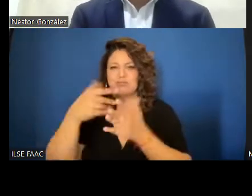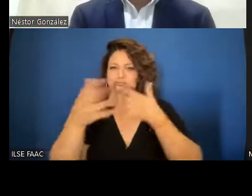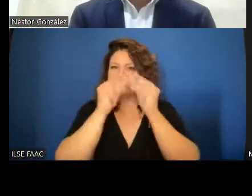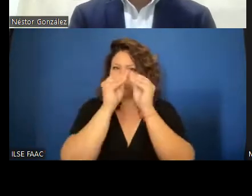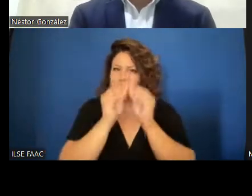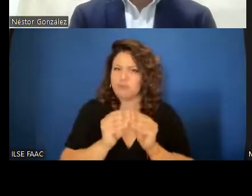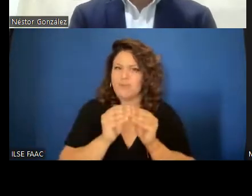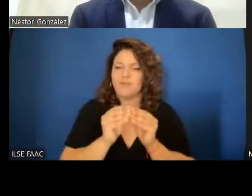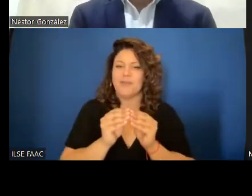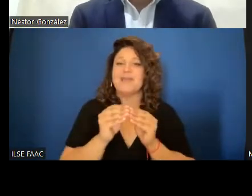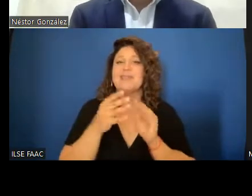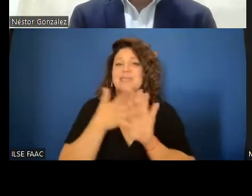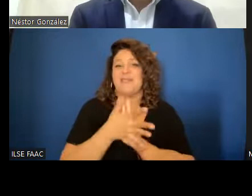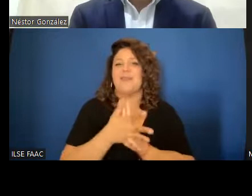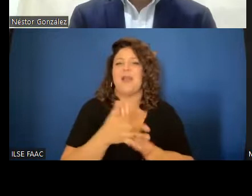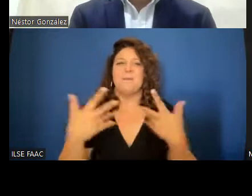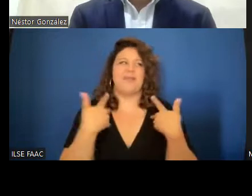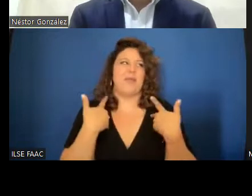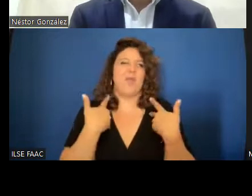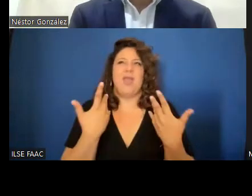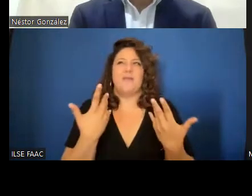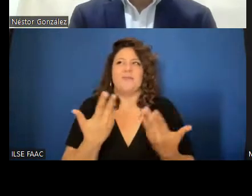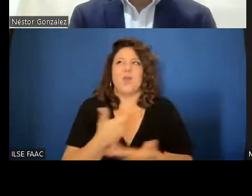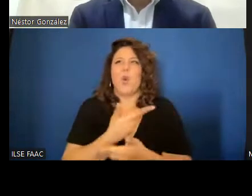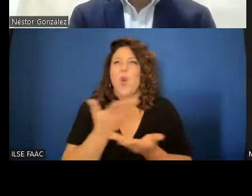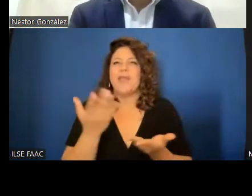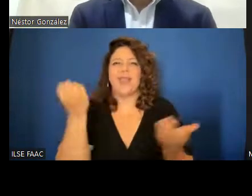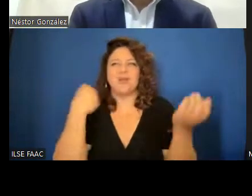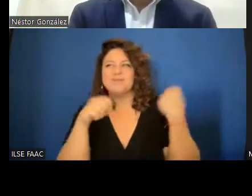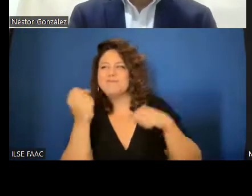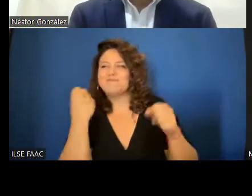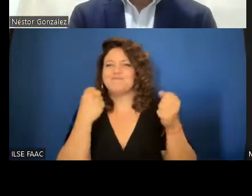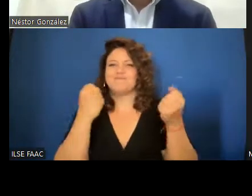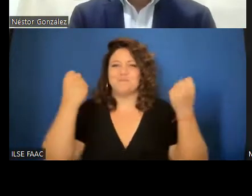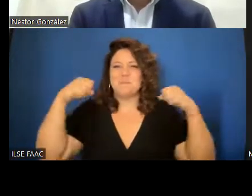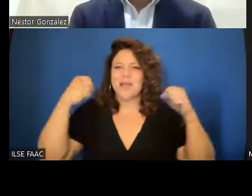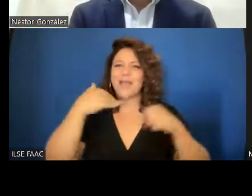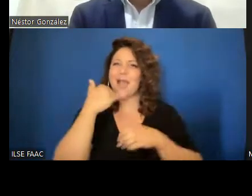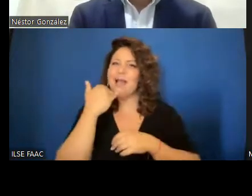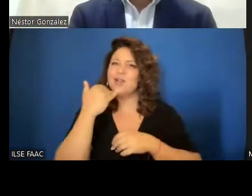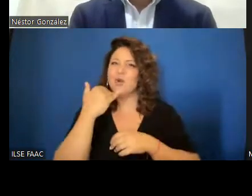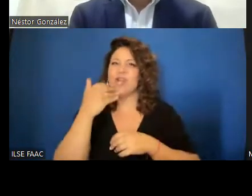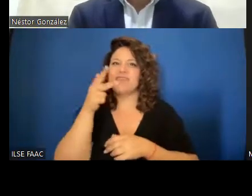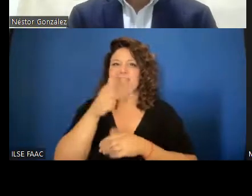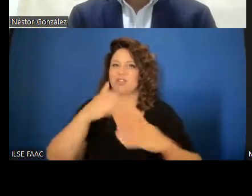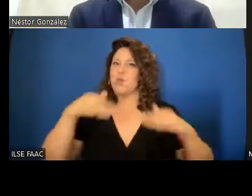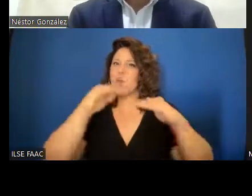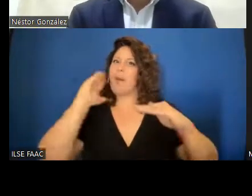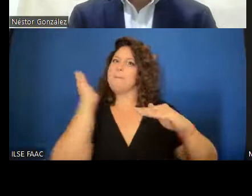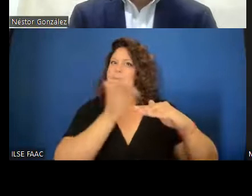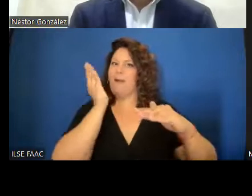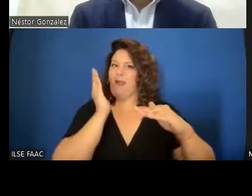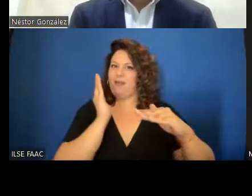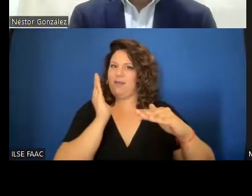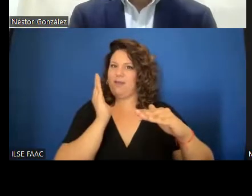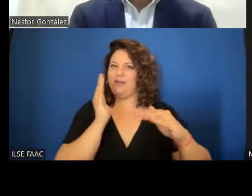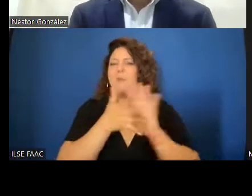esa discriminación. También creo que es interesante que hace una especial hincapié en la adaptación del puesto de